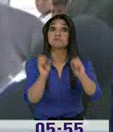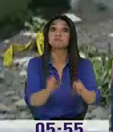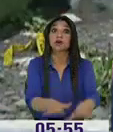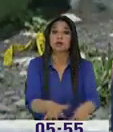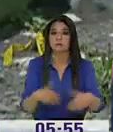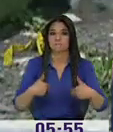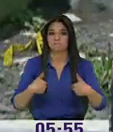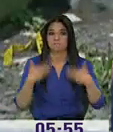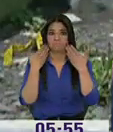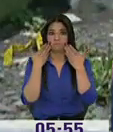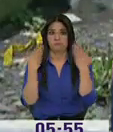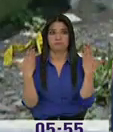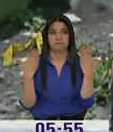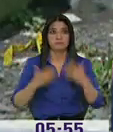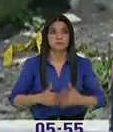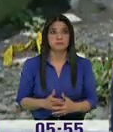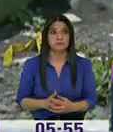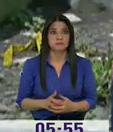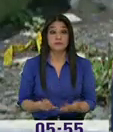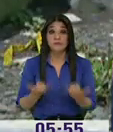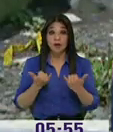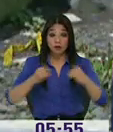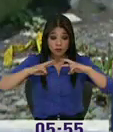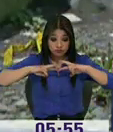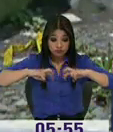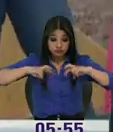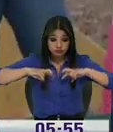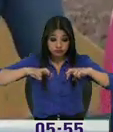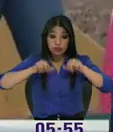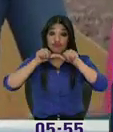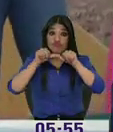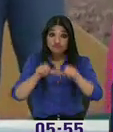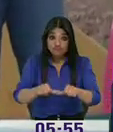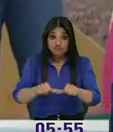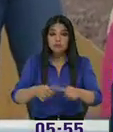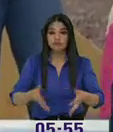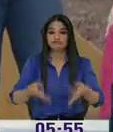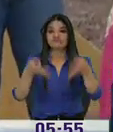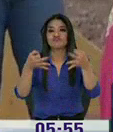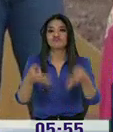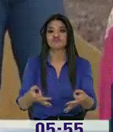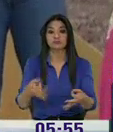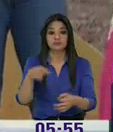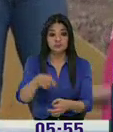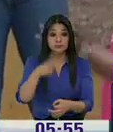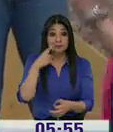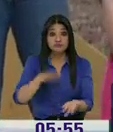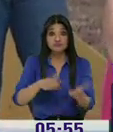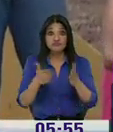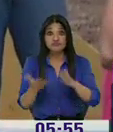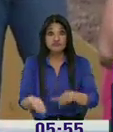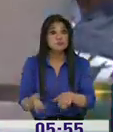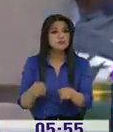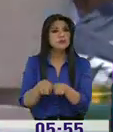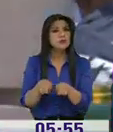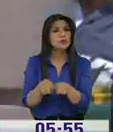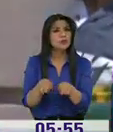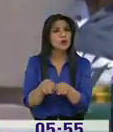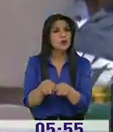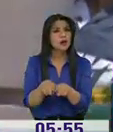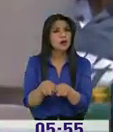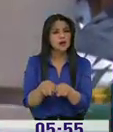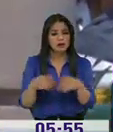persona. Tras realizar las primeras pericias investigativas, se logró determinar que el cadáver presentaba las mismas características